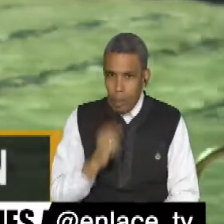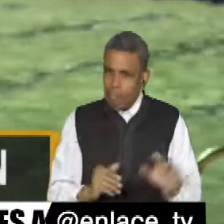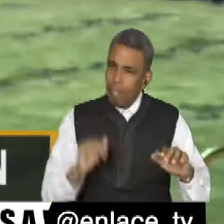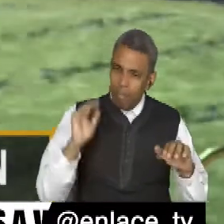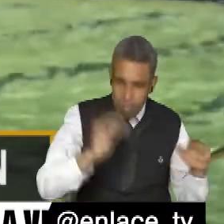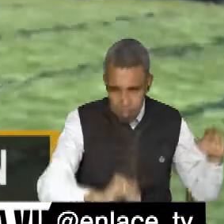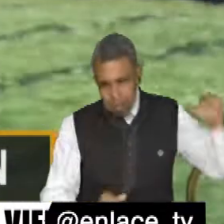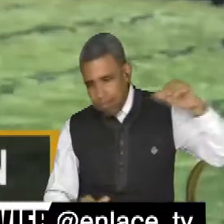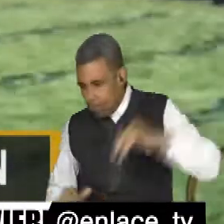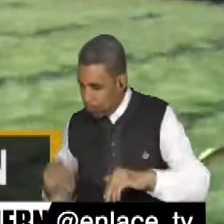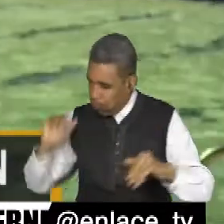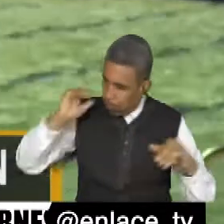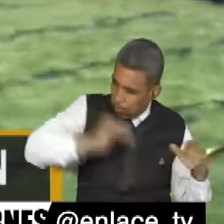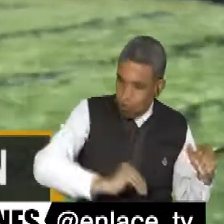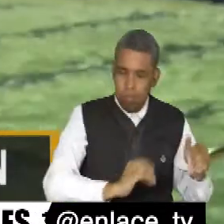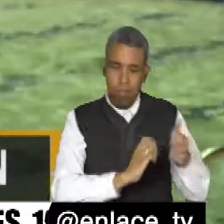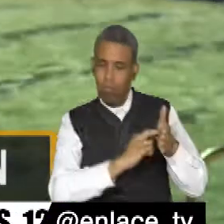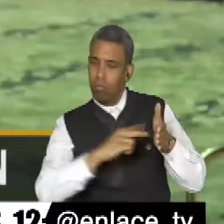encanta este deporte.